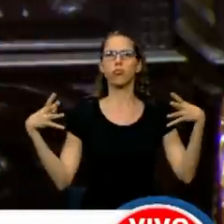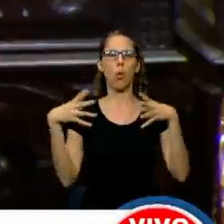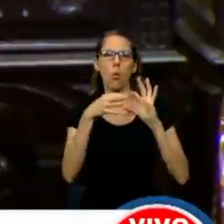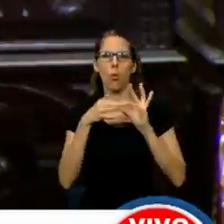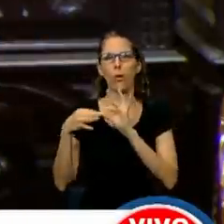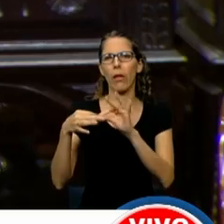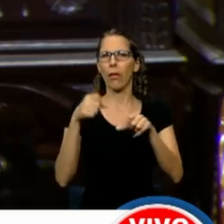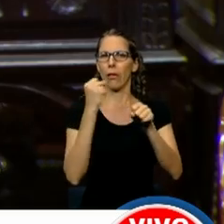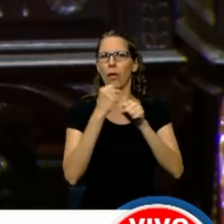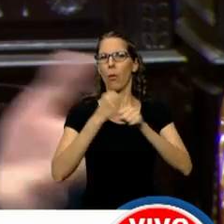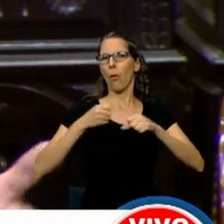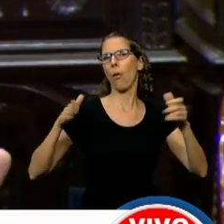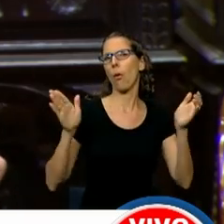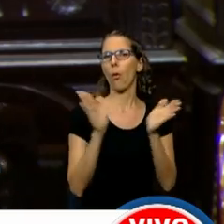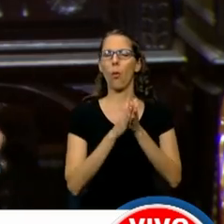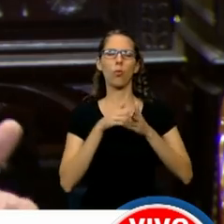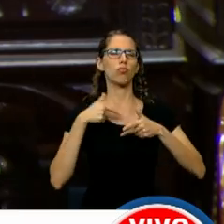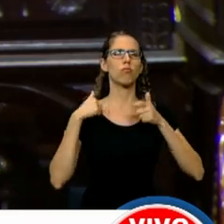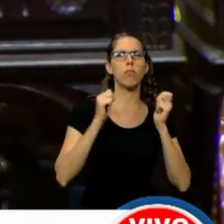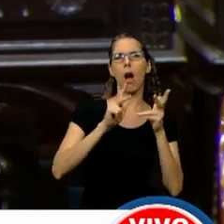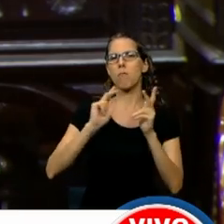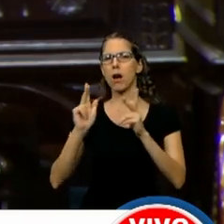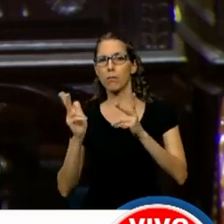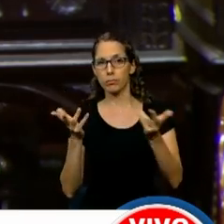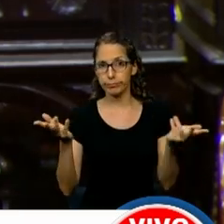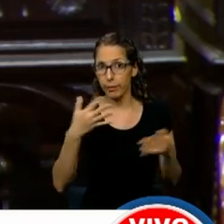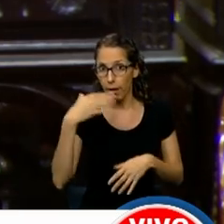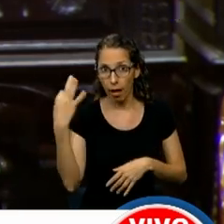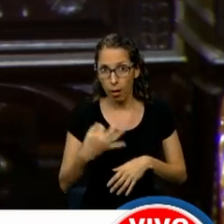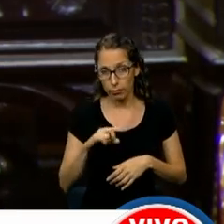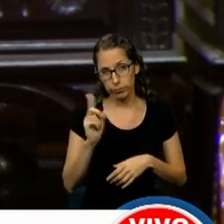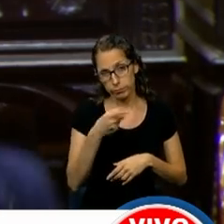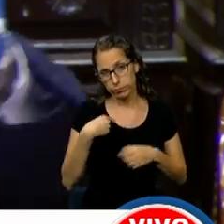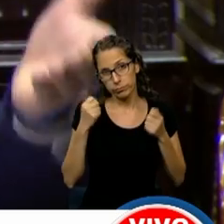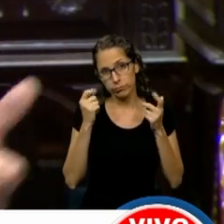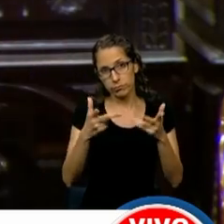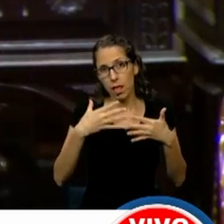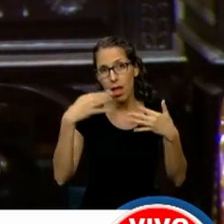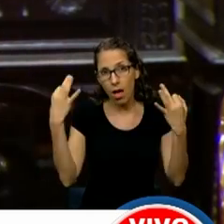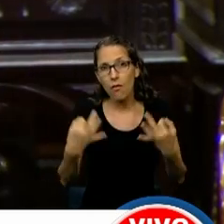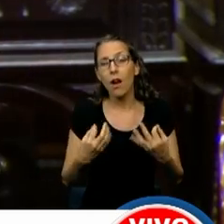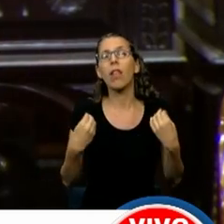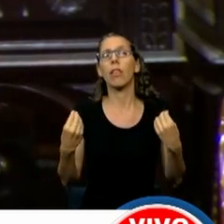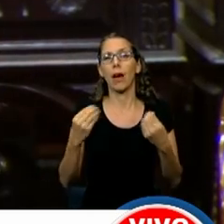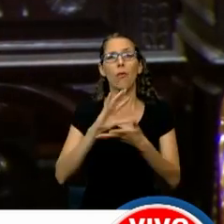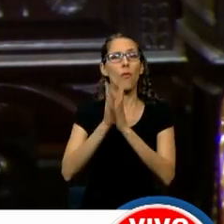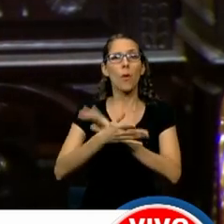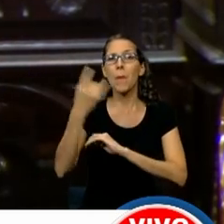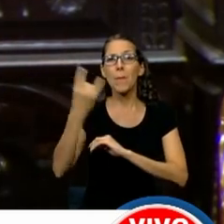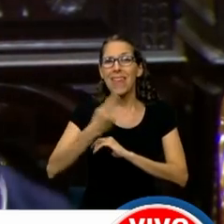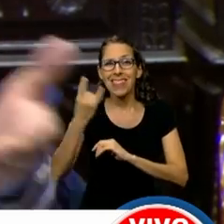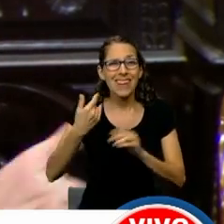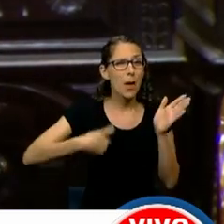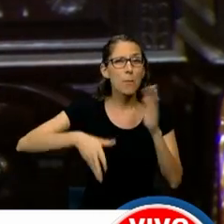en conjunto y la verdad que tenemos que decirle que la mayor demostración de mentiras está acá